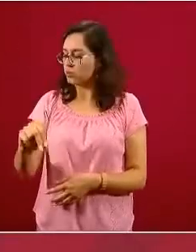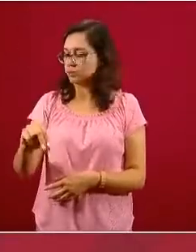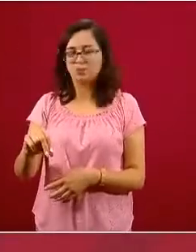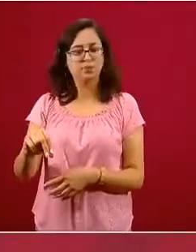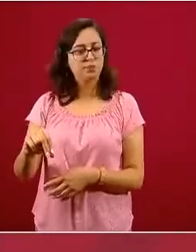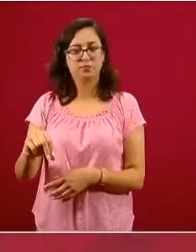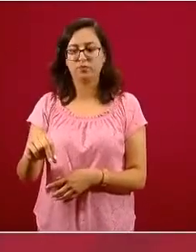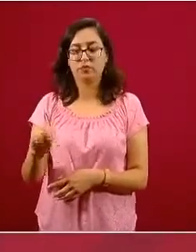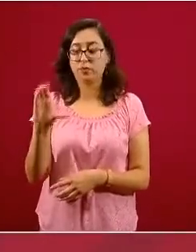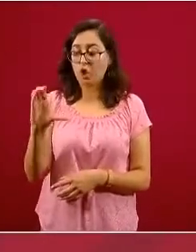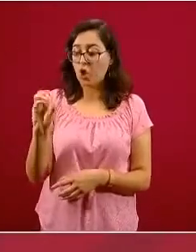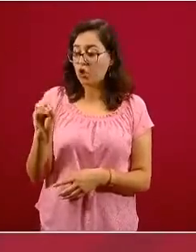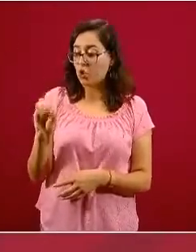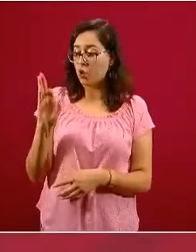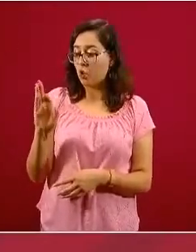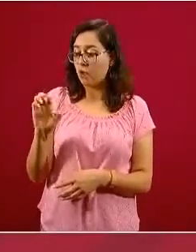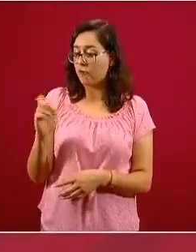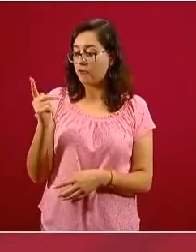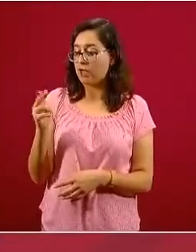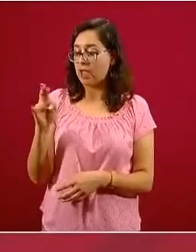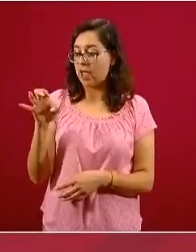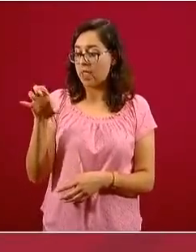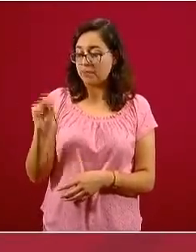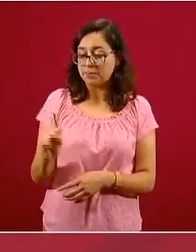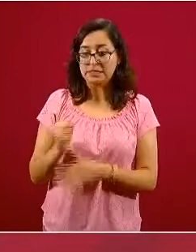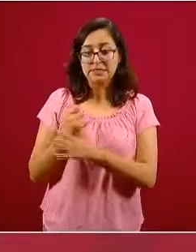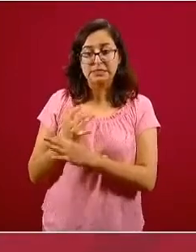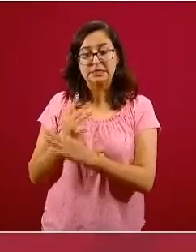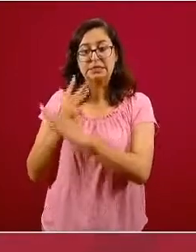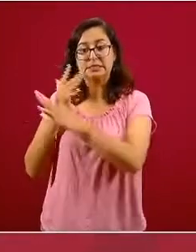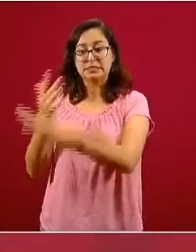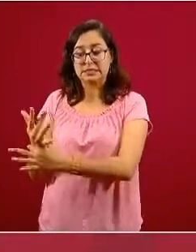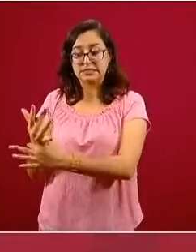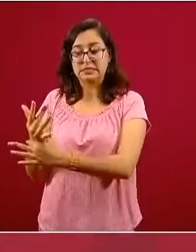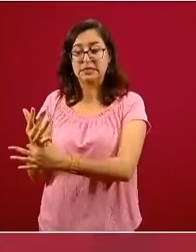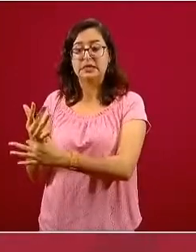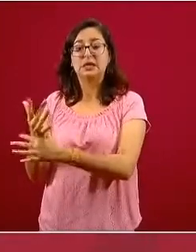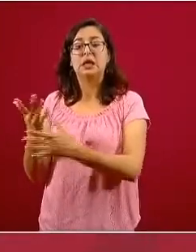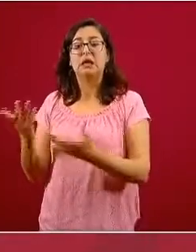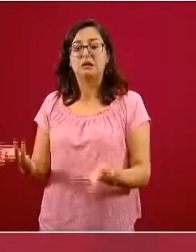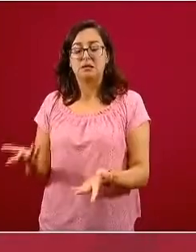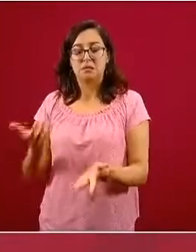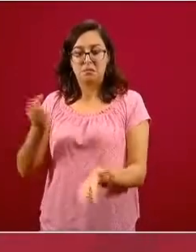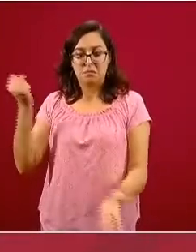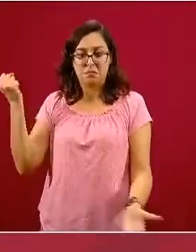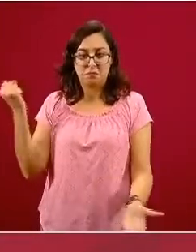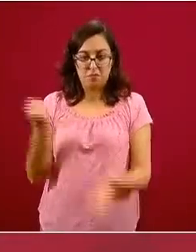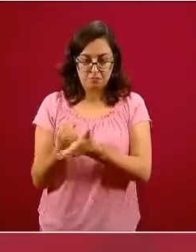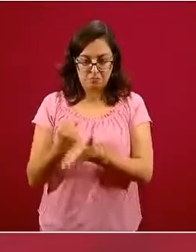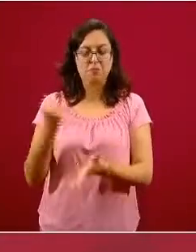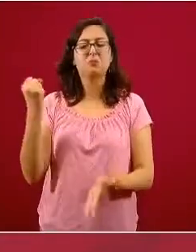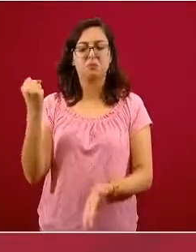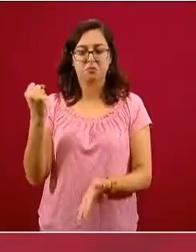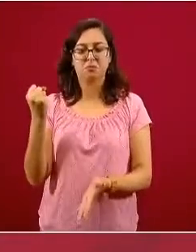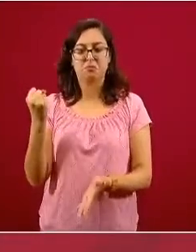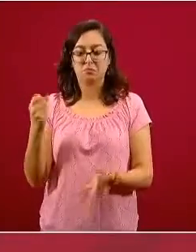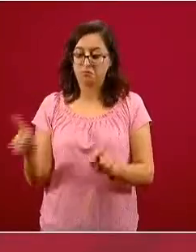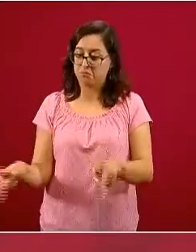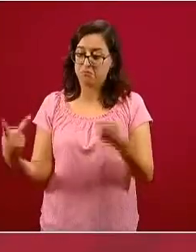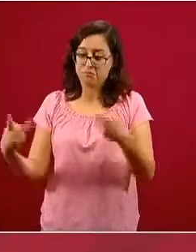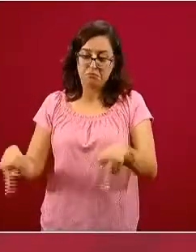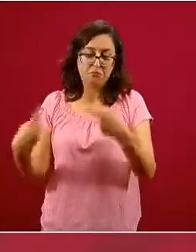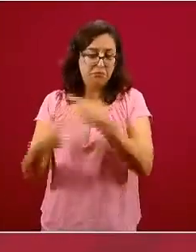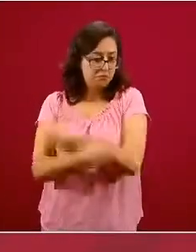público, un órgano desconcentrado de la Secretaría de Salud, autorizó la venta